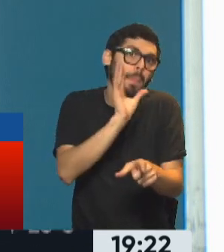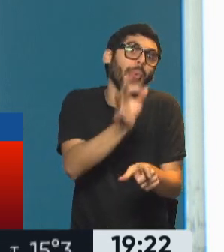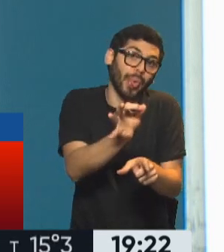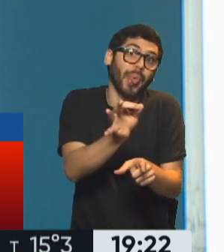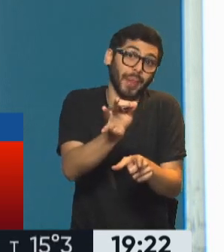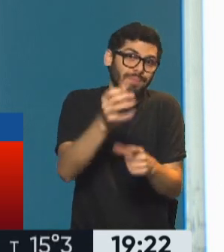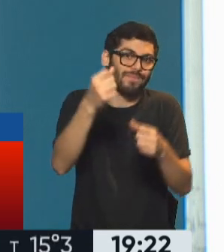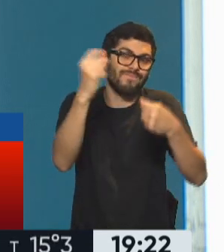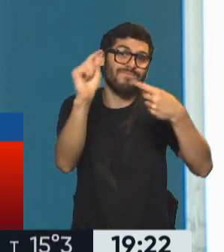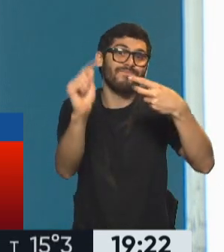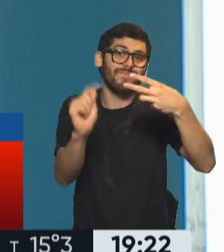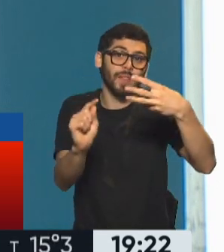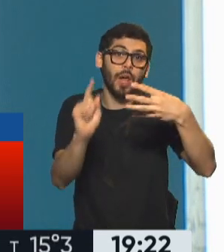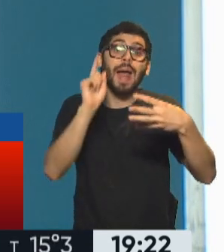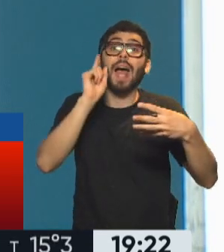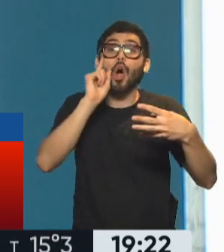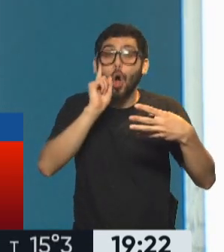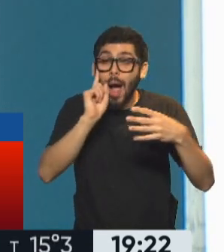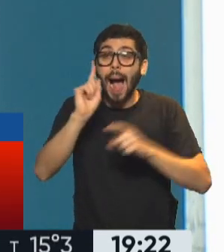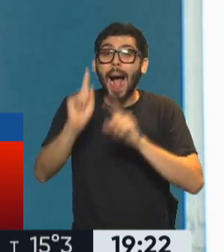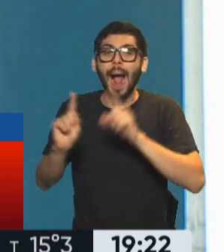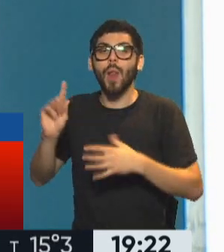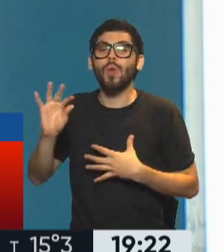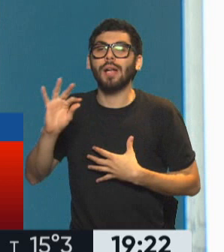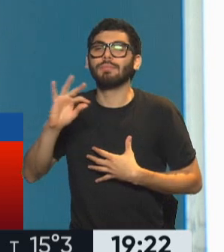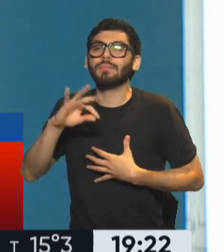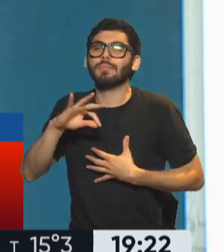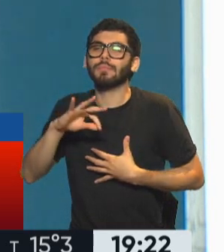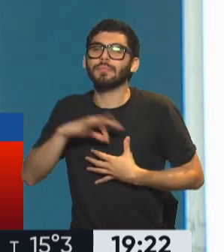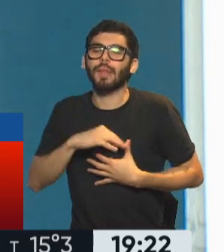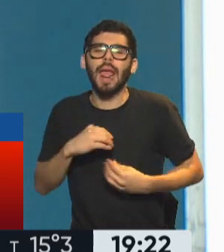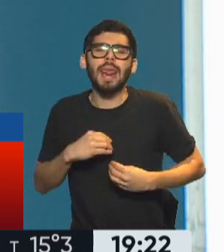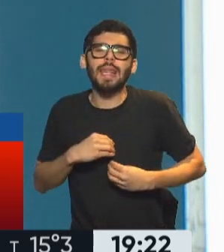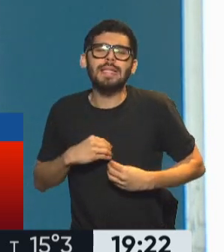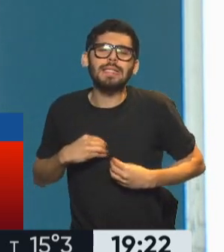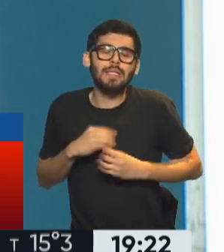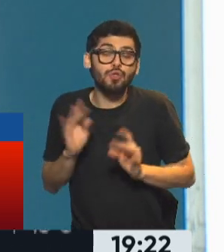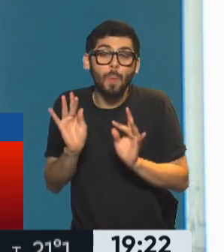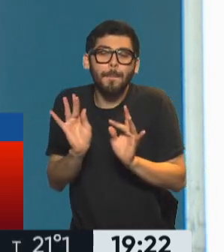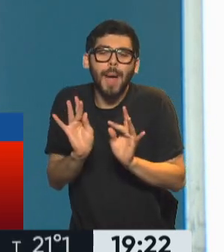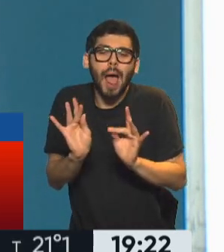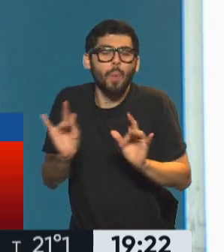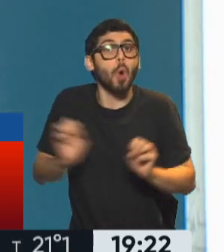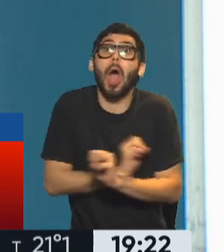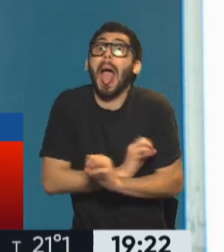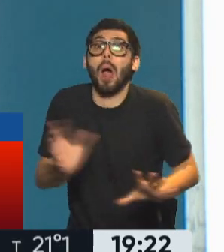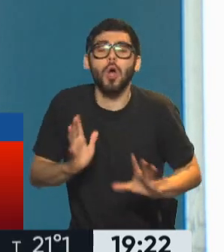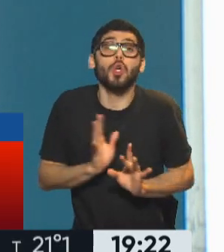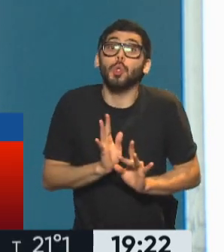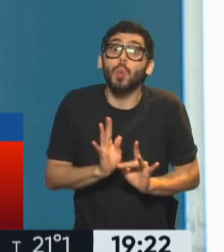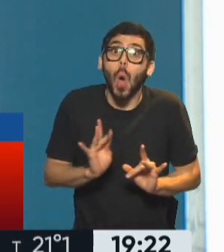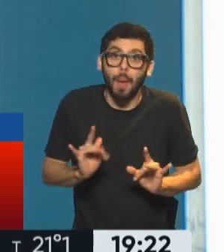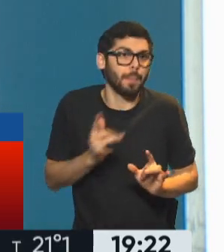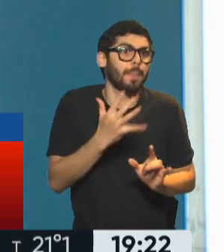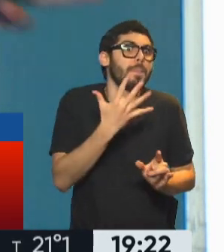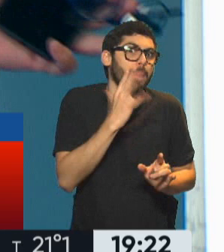que han tenido un COVID ligeramente sintomático, que no han tenido un COVID extremadamente grave. Bueno. En los graves